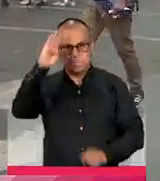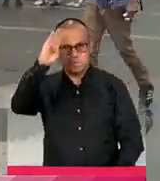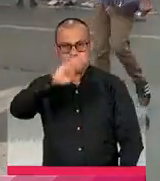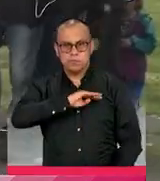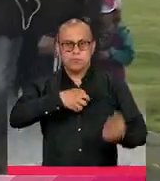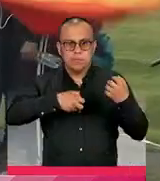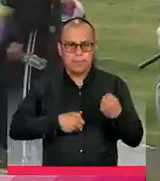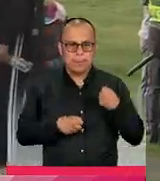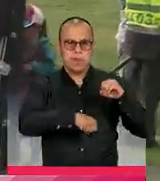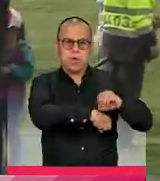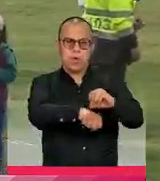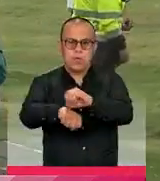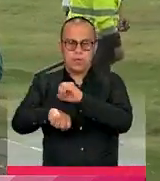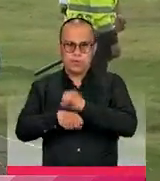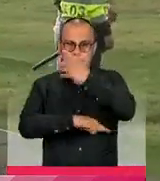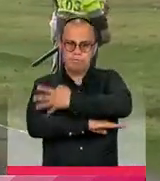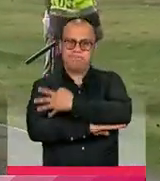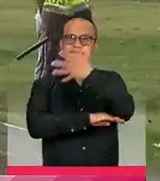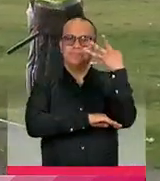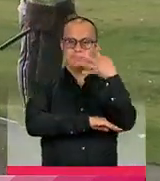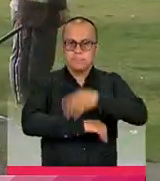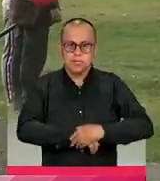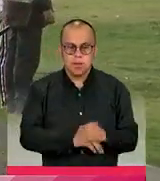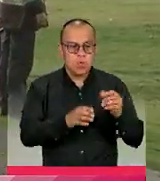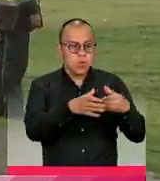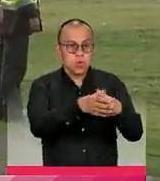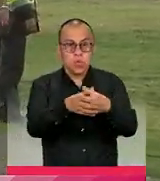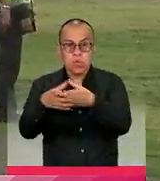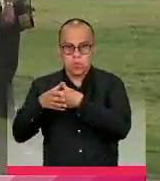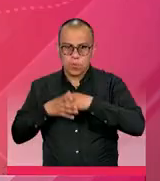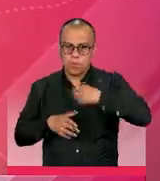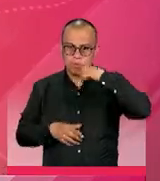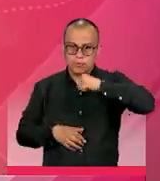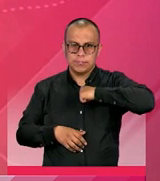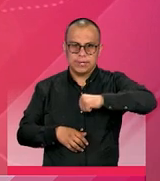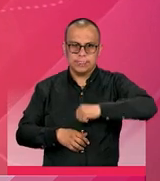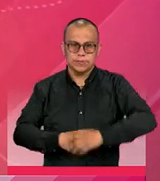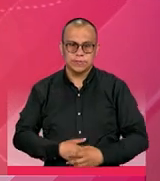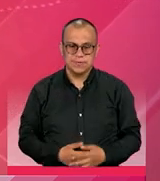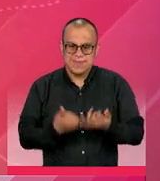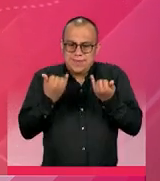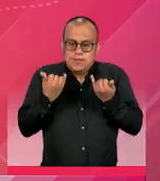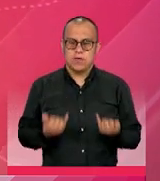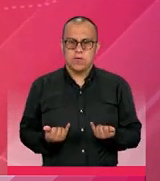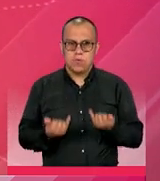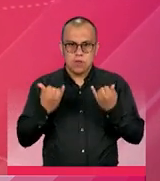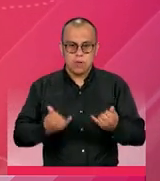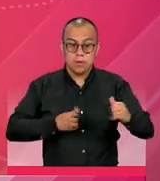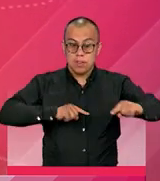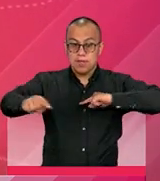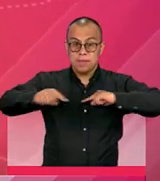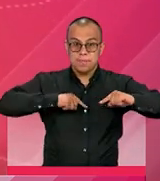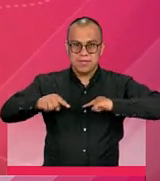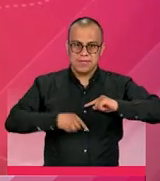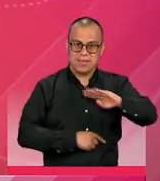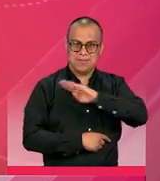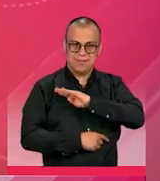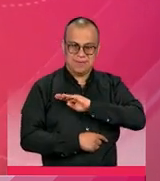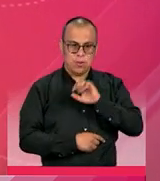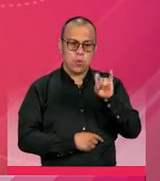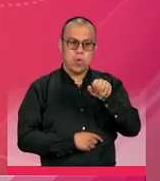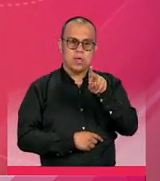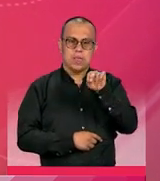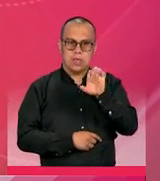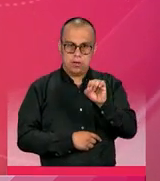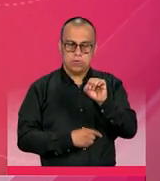personas de organizaciones lgtb y de grupos de derechos humanos es ahora que la administración del alcalde juan carlos